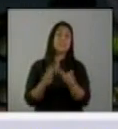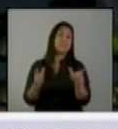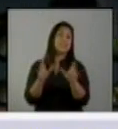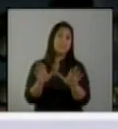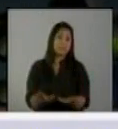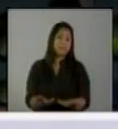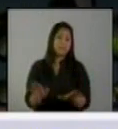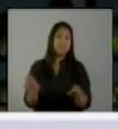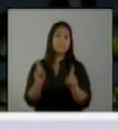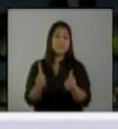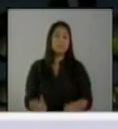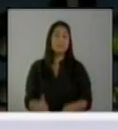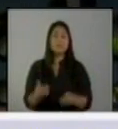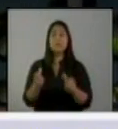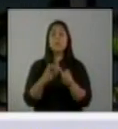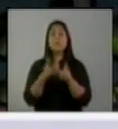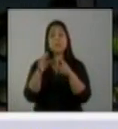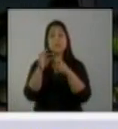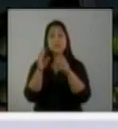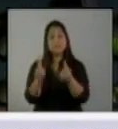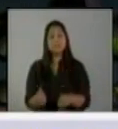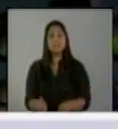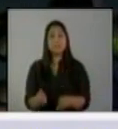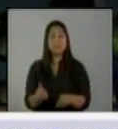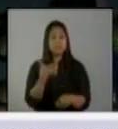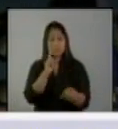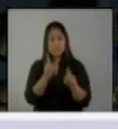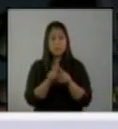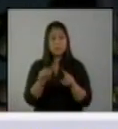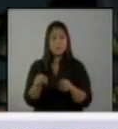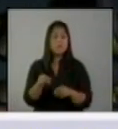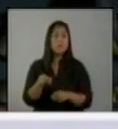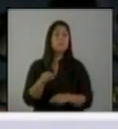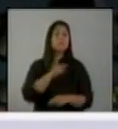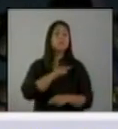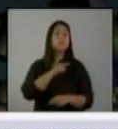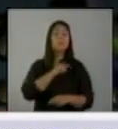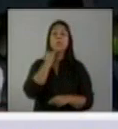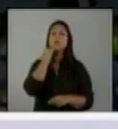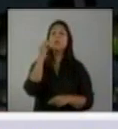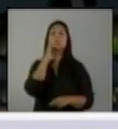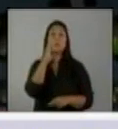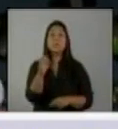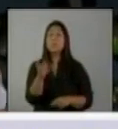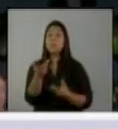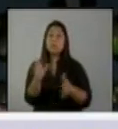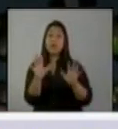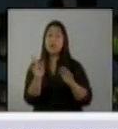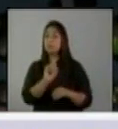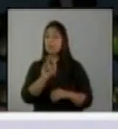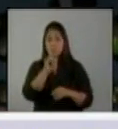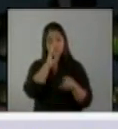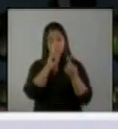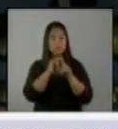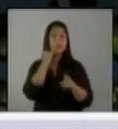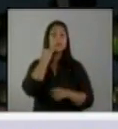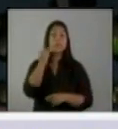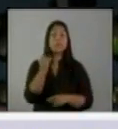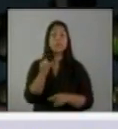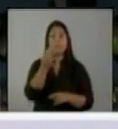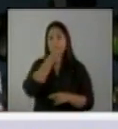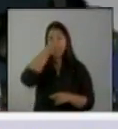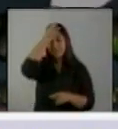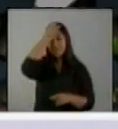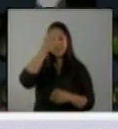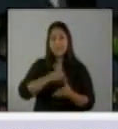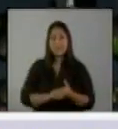con capacidades especiales. Y no solo en el idioma español, también en las lenguas maternas.